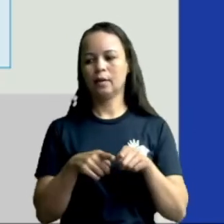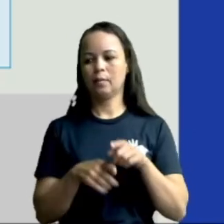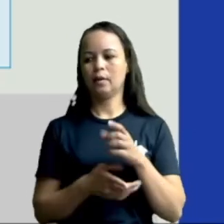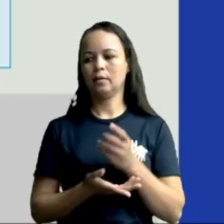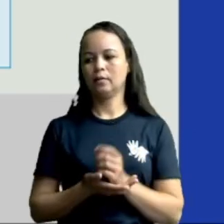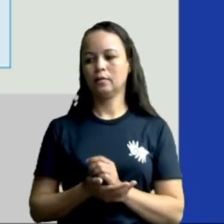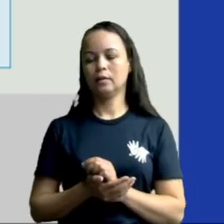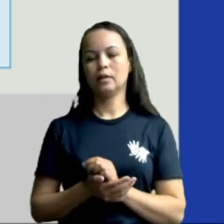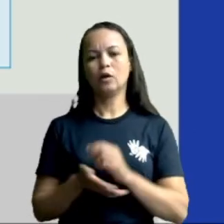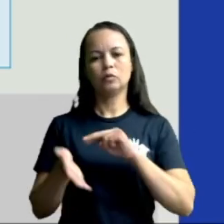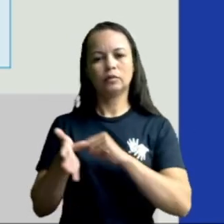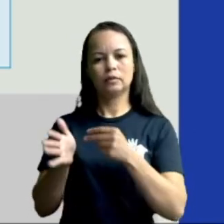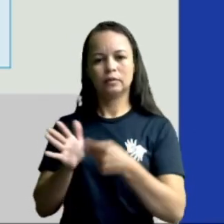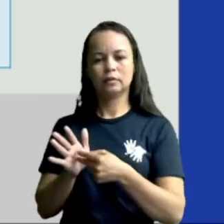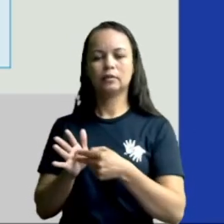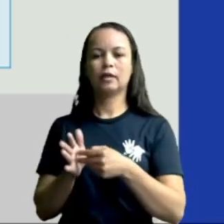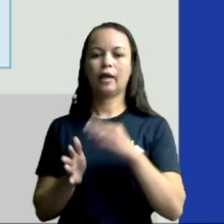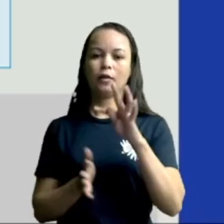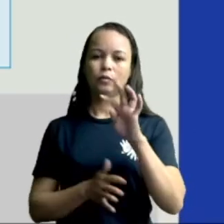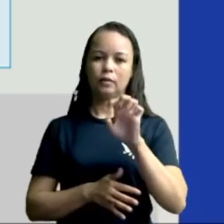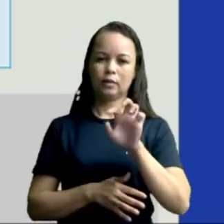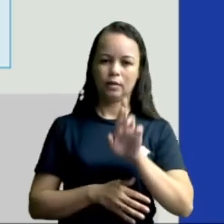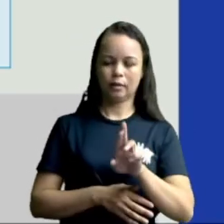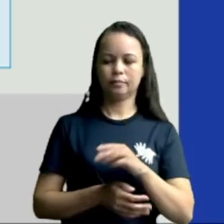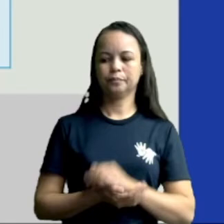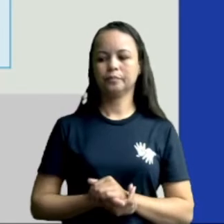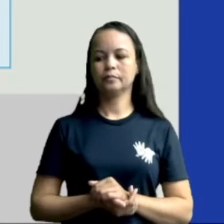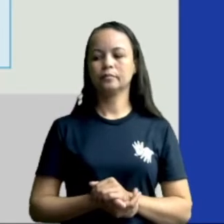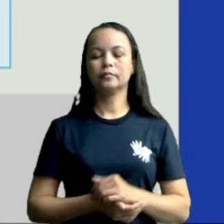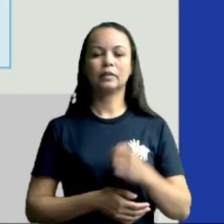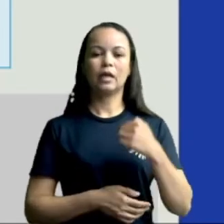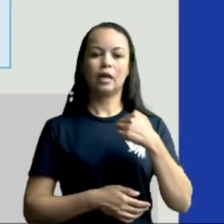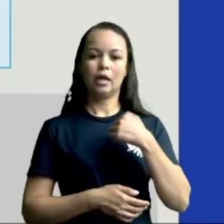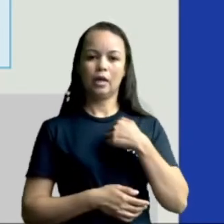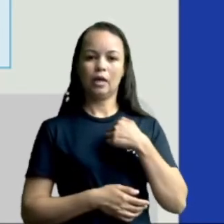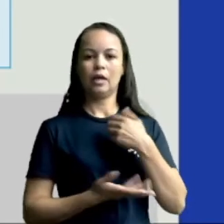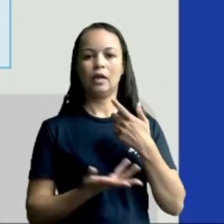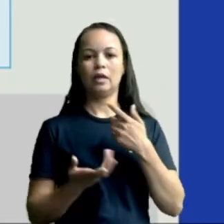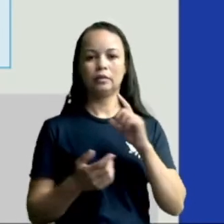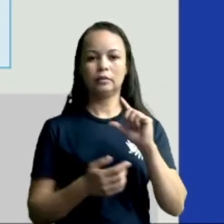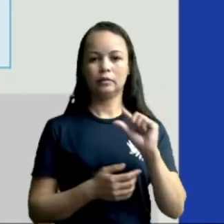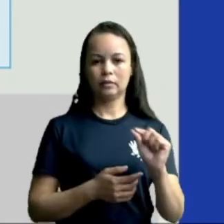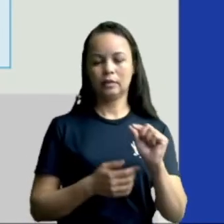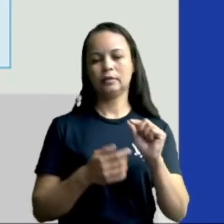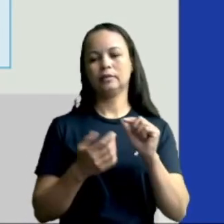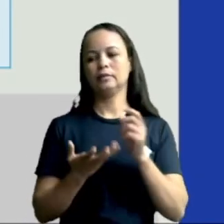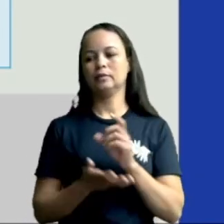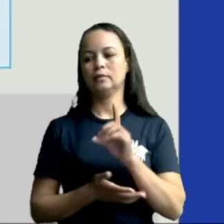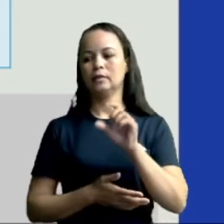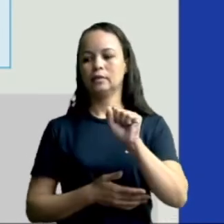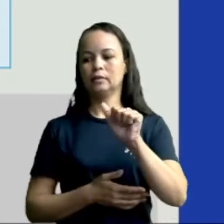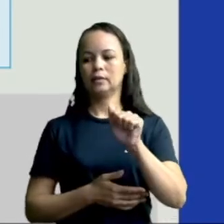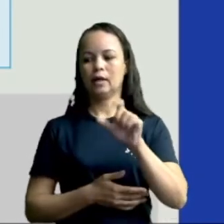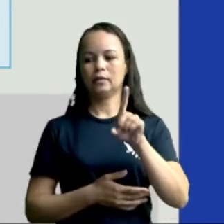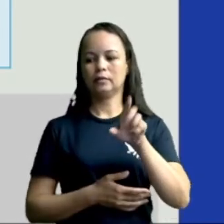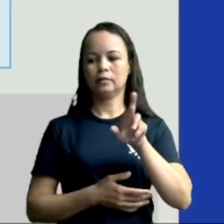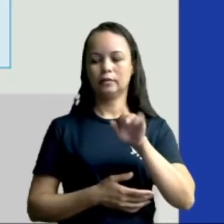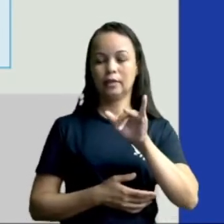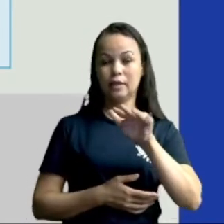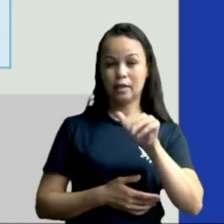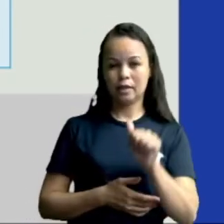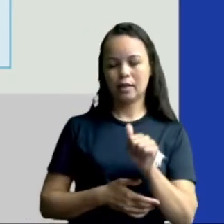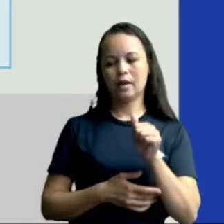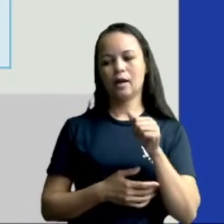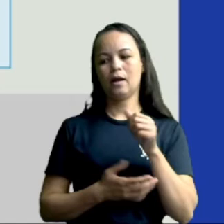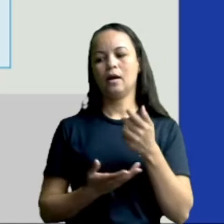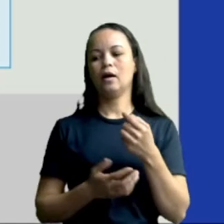tener, que em espanhol significa ter. Yo tendría, yo saldría, él